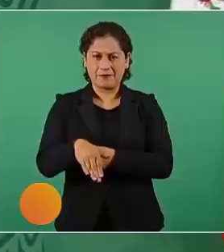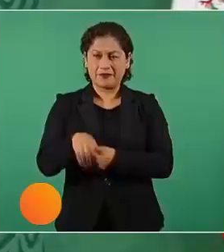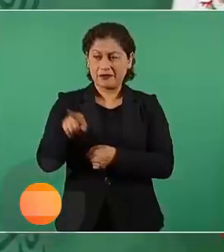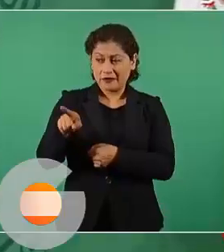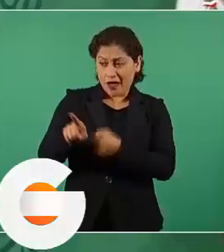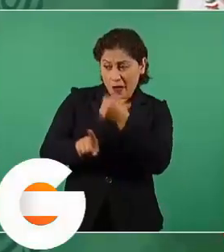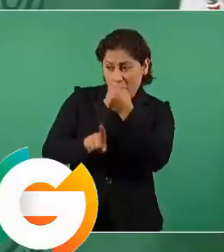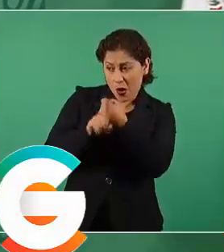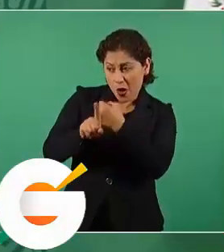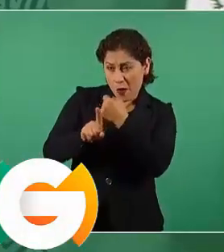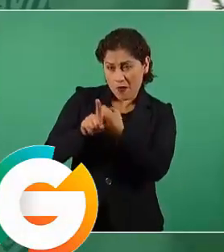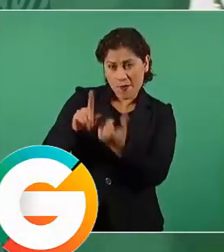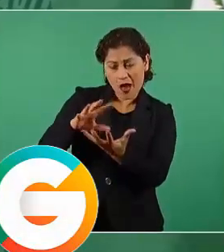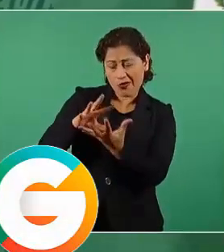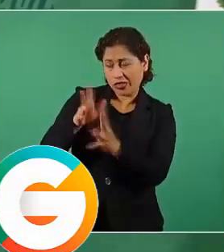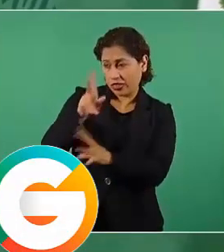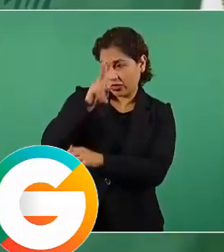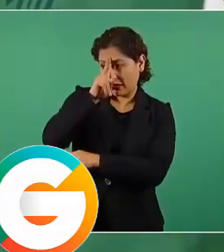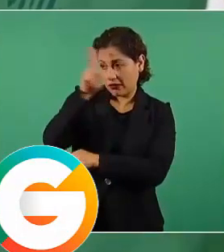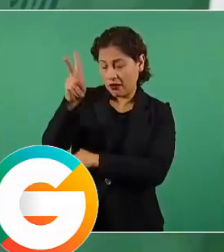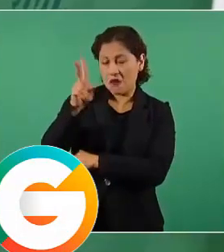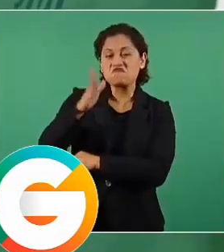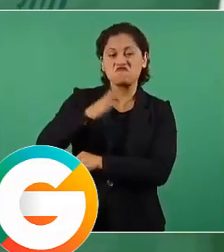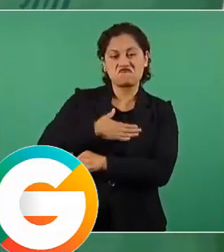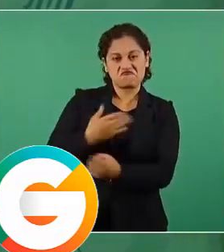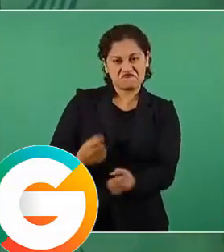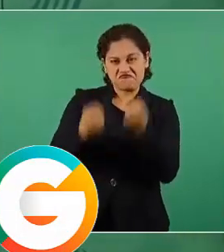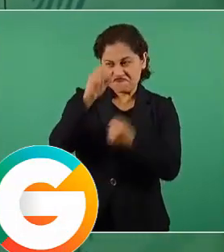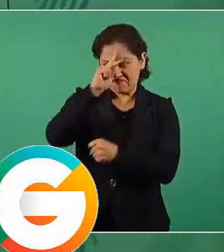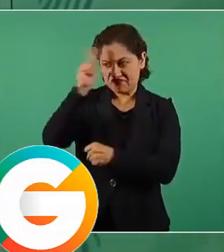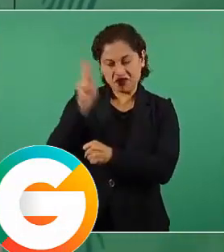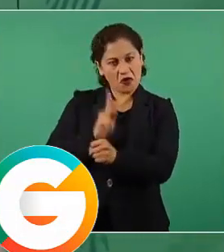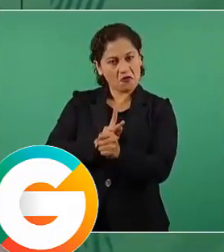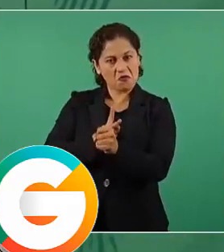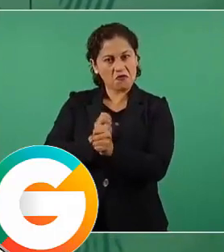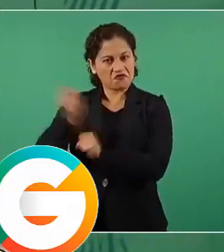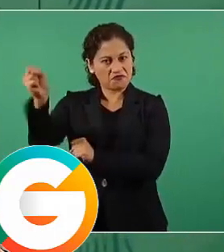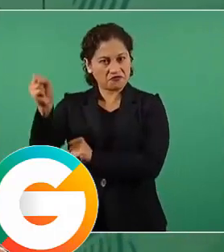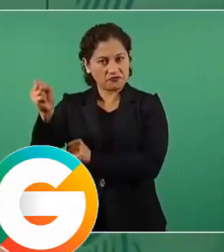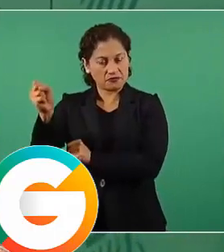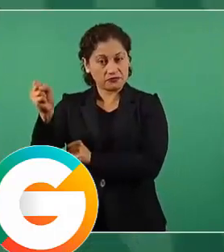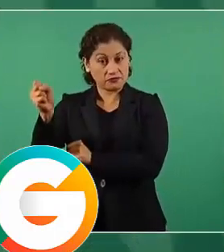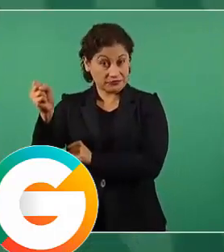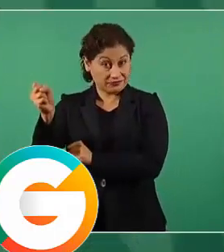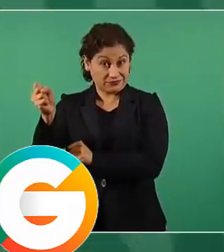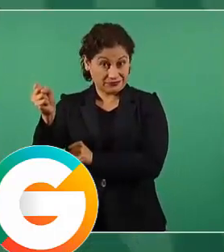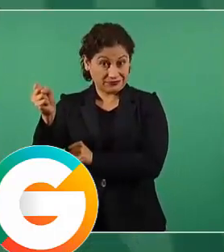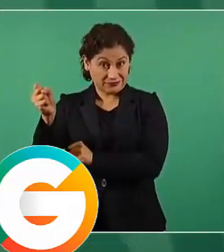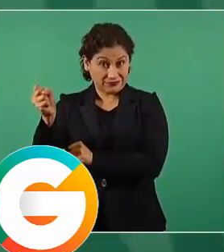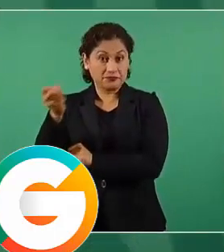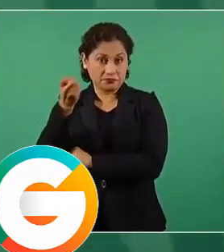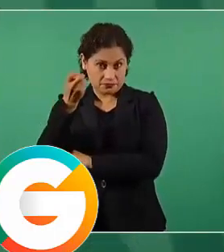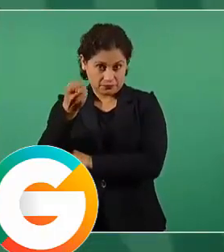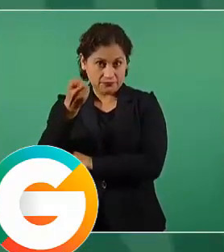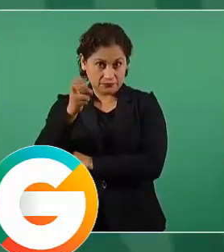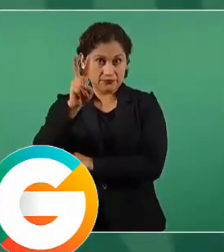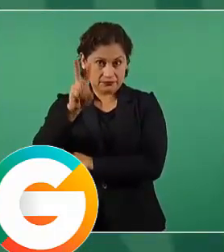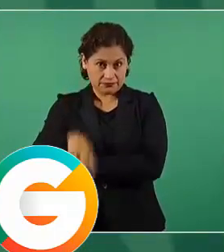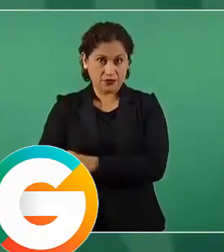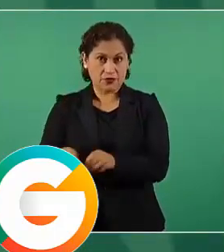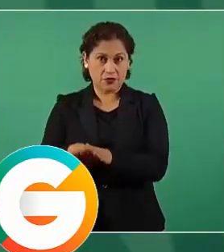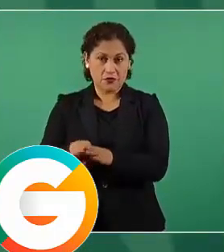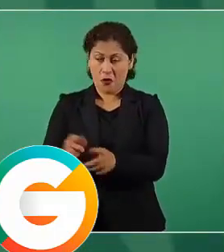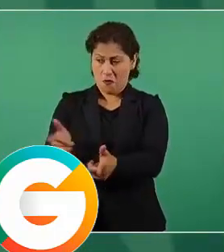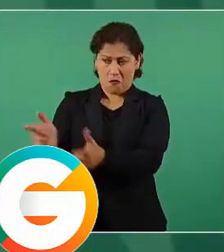sus antecesores, se ha encargado de analizar y combatir las causas que originan la violencia en México. El presidente ha señalado en